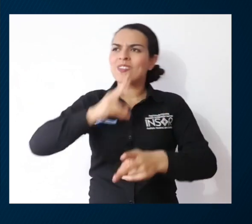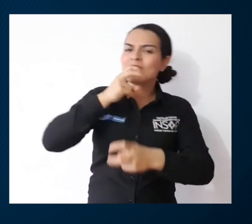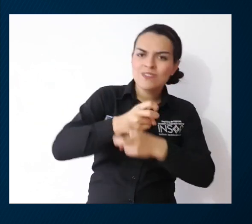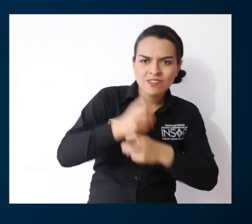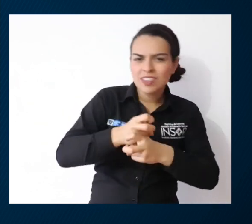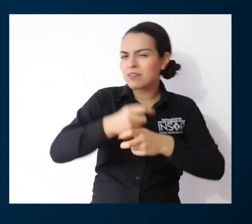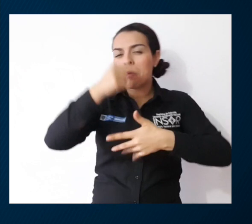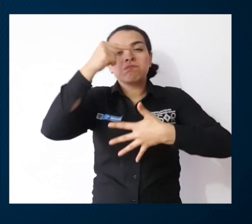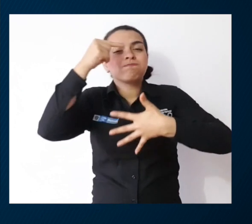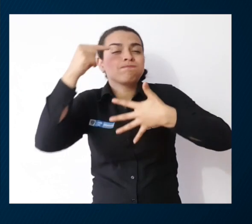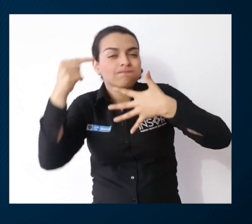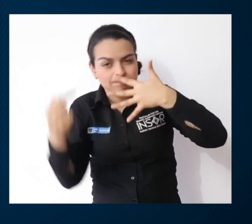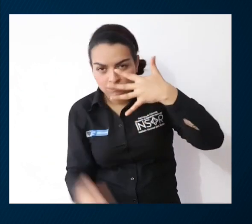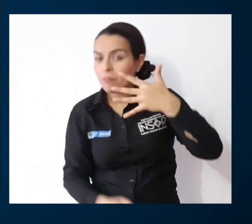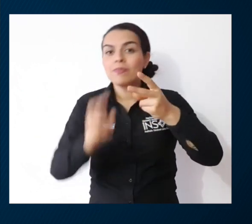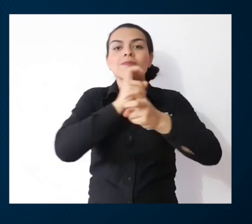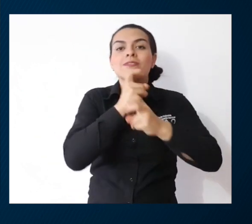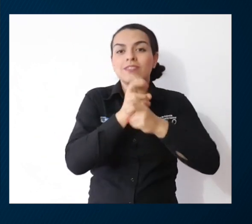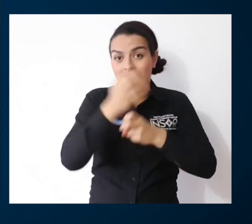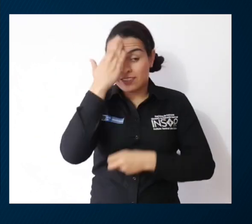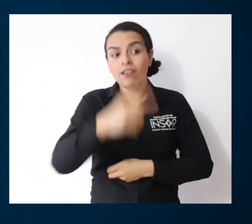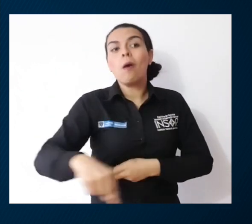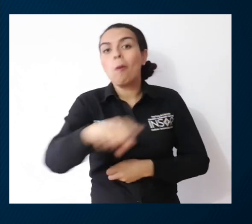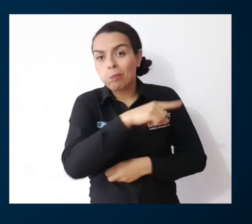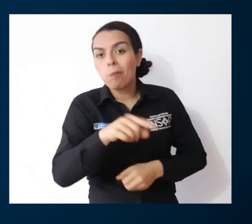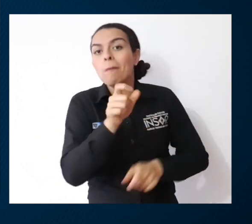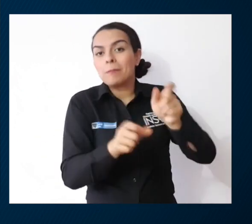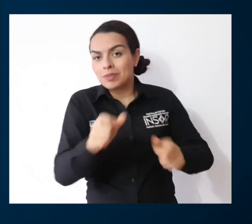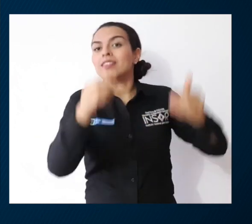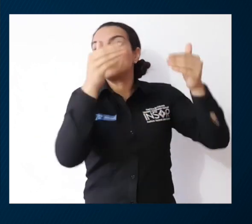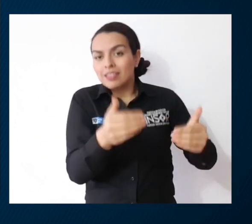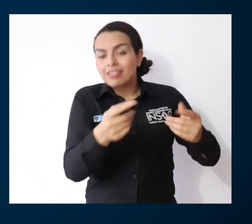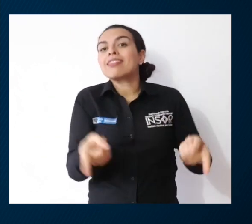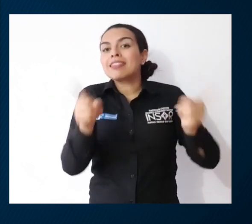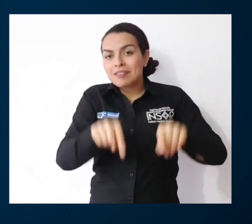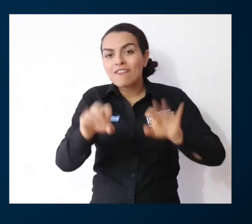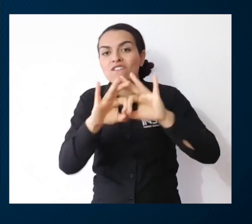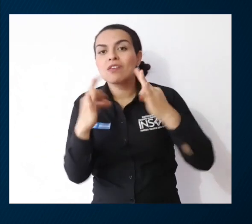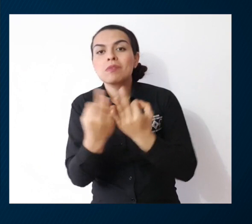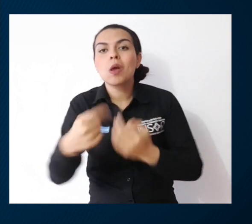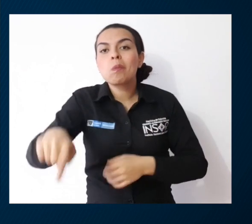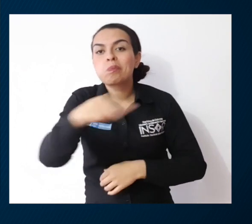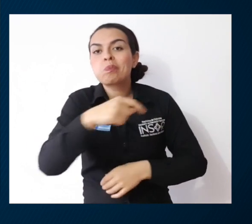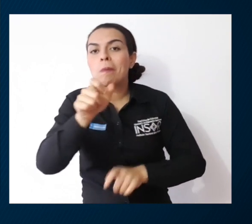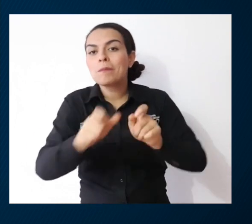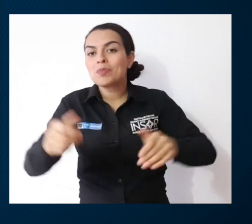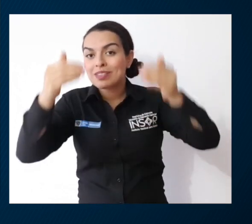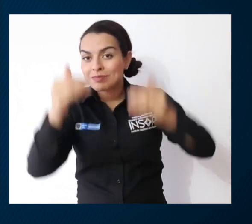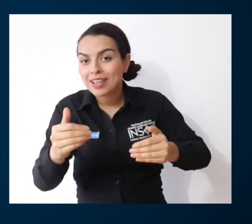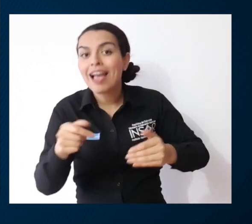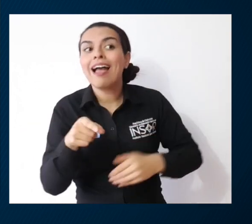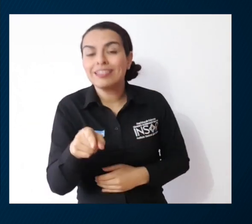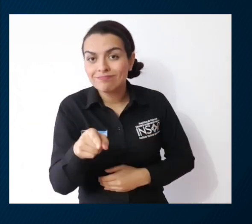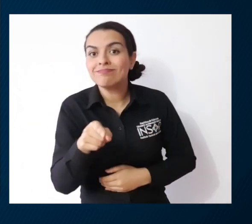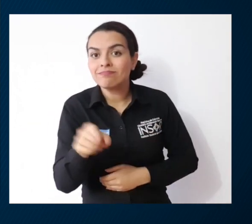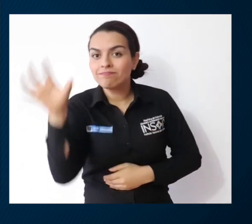es decir, las dificultades cotidianas que enfrentan los estudiantes con discapacidad y las familias con discapacidad. Al tender ese puente, las necesidades